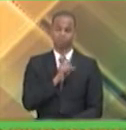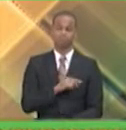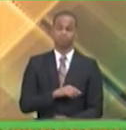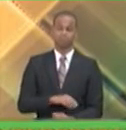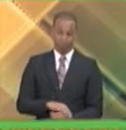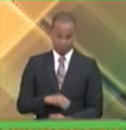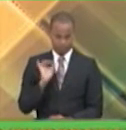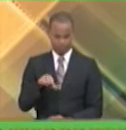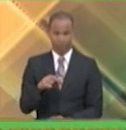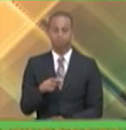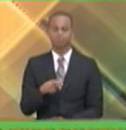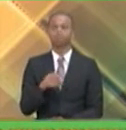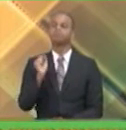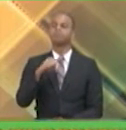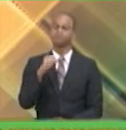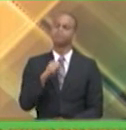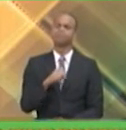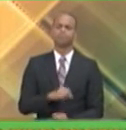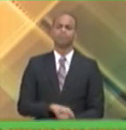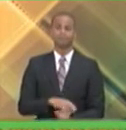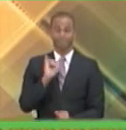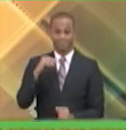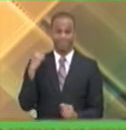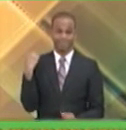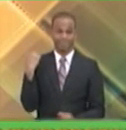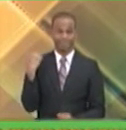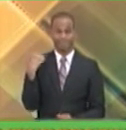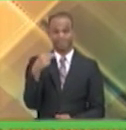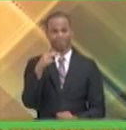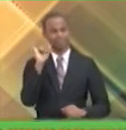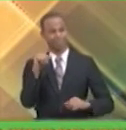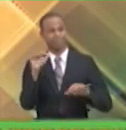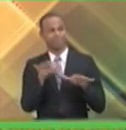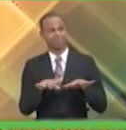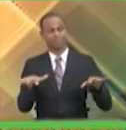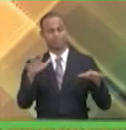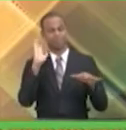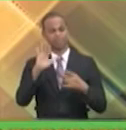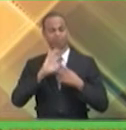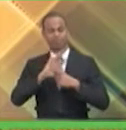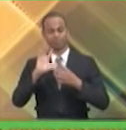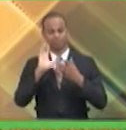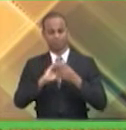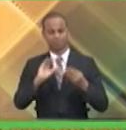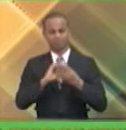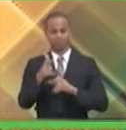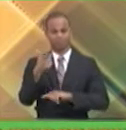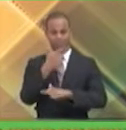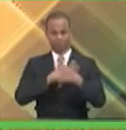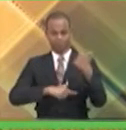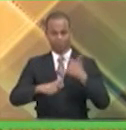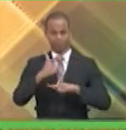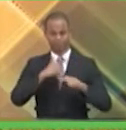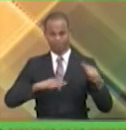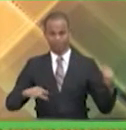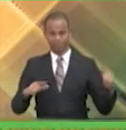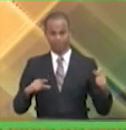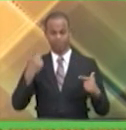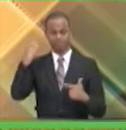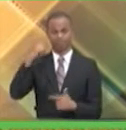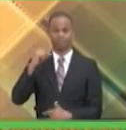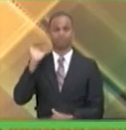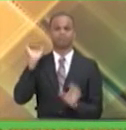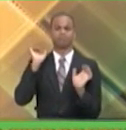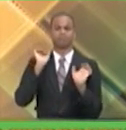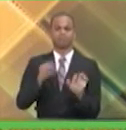estamos hablando? Exactamente. Esa historia de estos patrimonios serán contadas en lengua de señas, para entonces